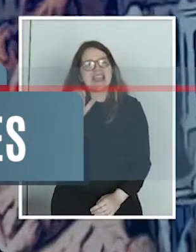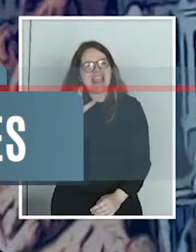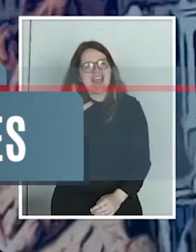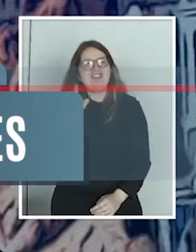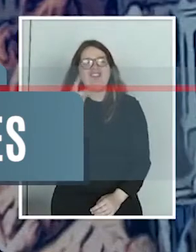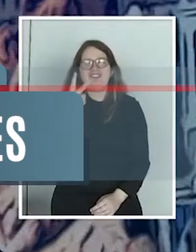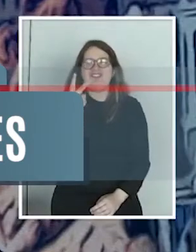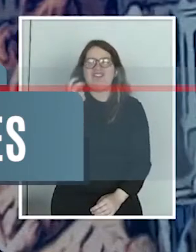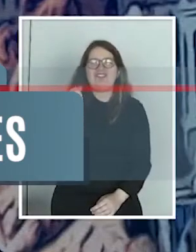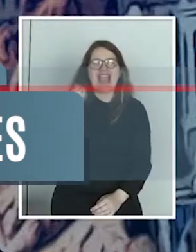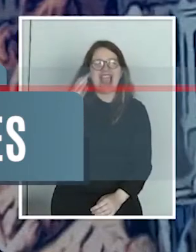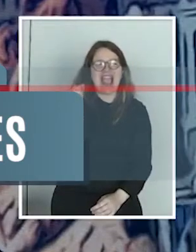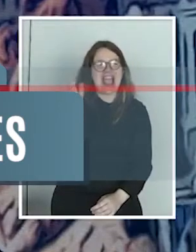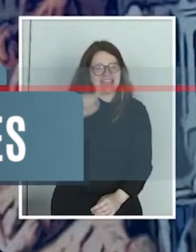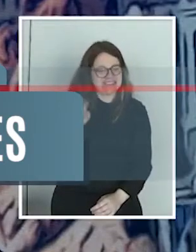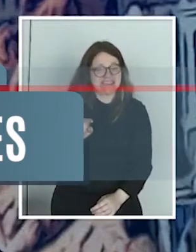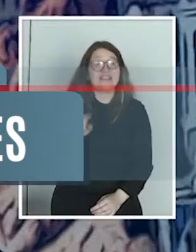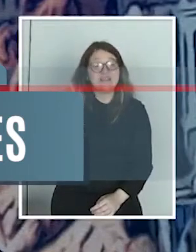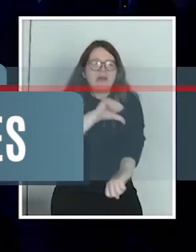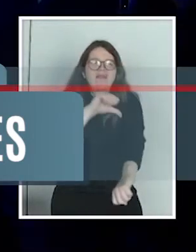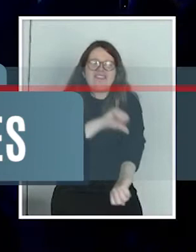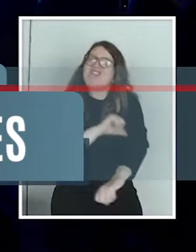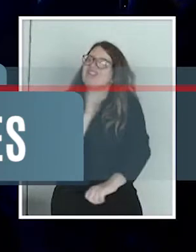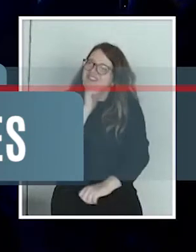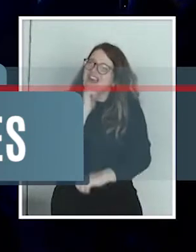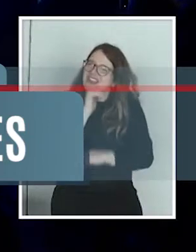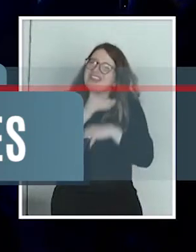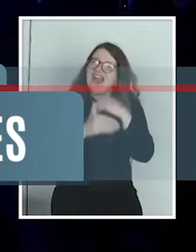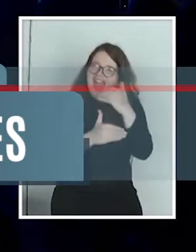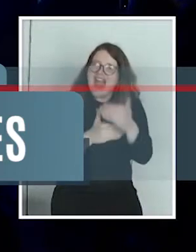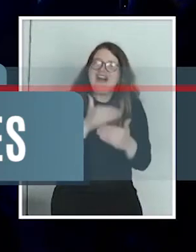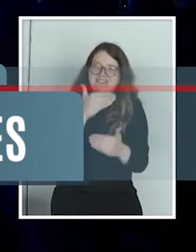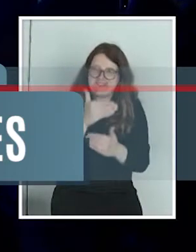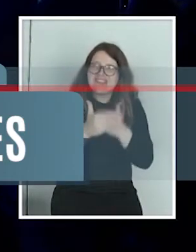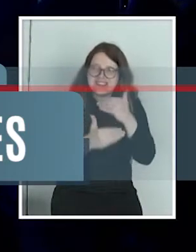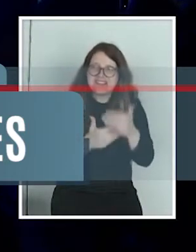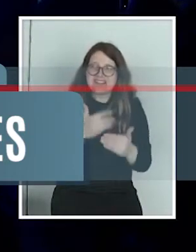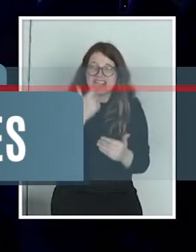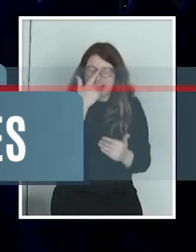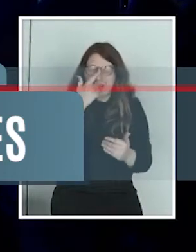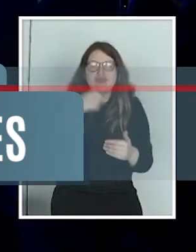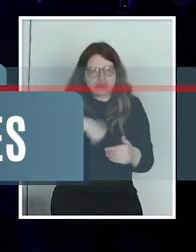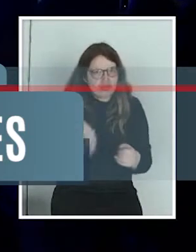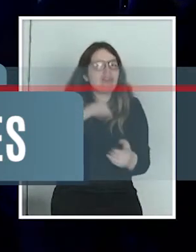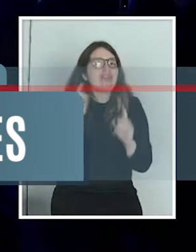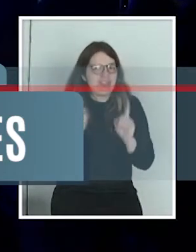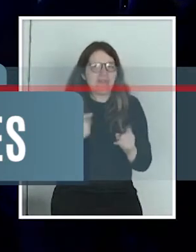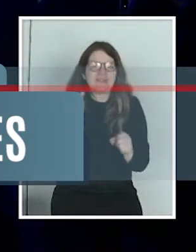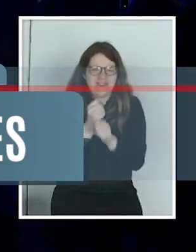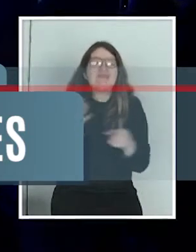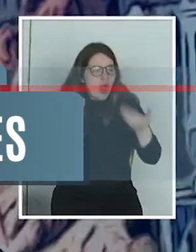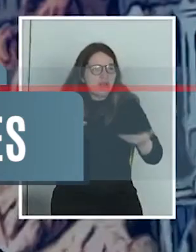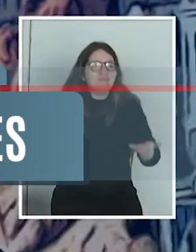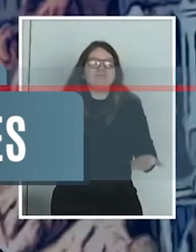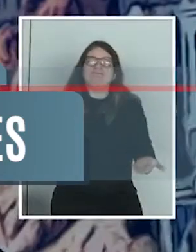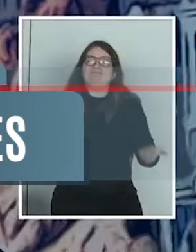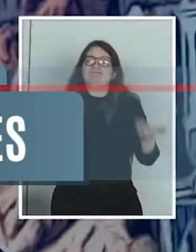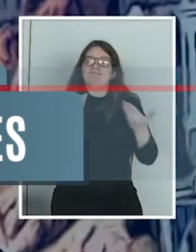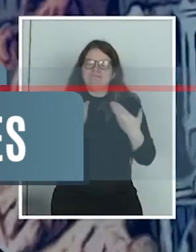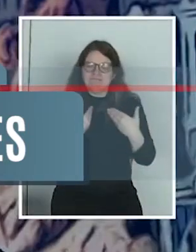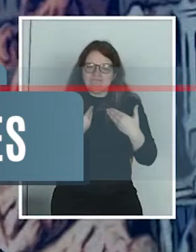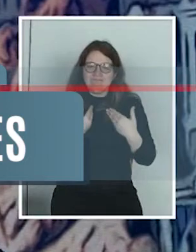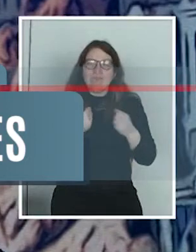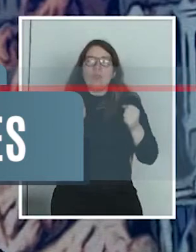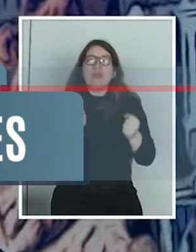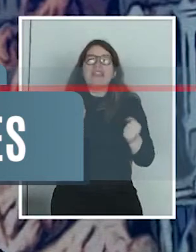principalmente materias de descentralización además de las demandas en traspaso de competencias y otras áreas críticas